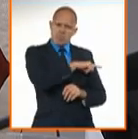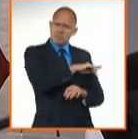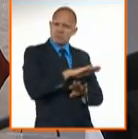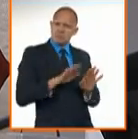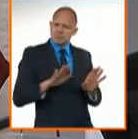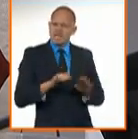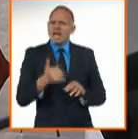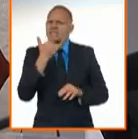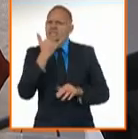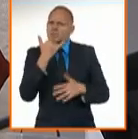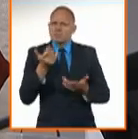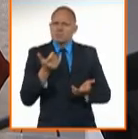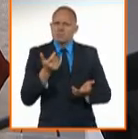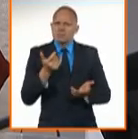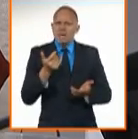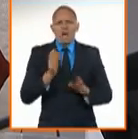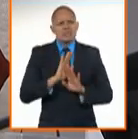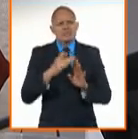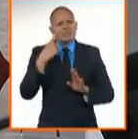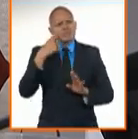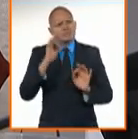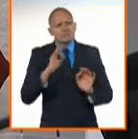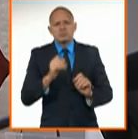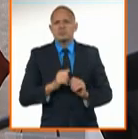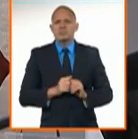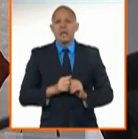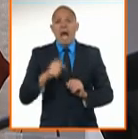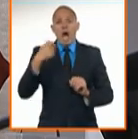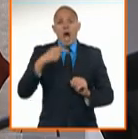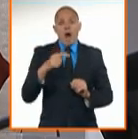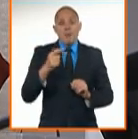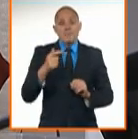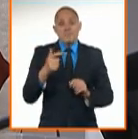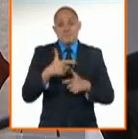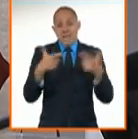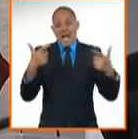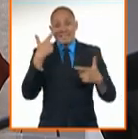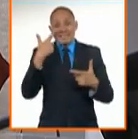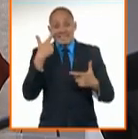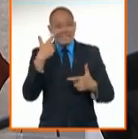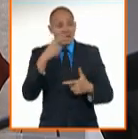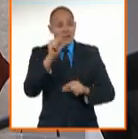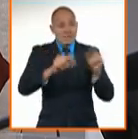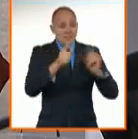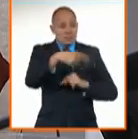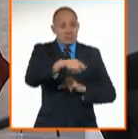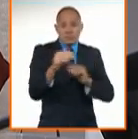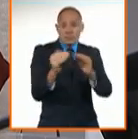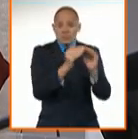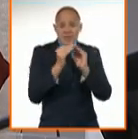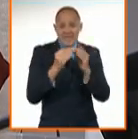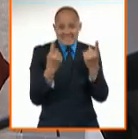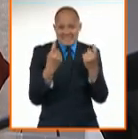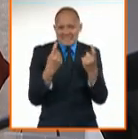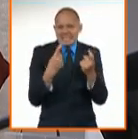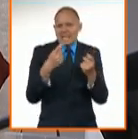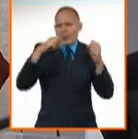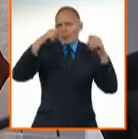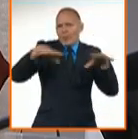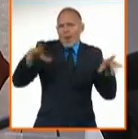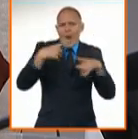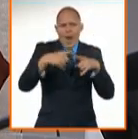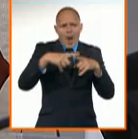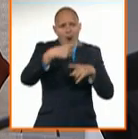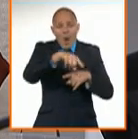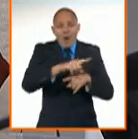24 horas la demanda no ha sido posible cubrirla desde desde las unidades de generación de la unión eléctrica